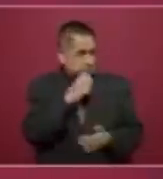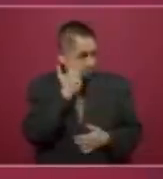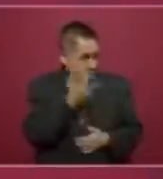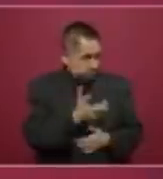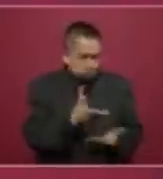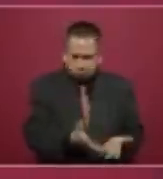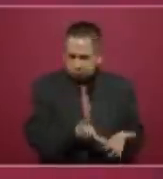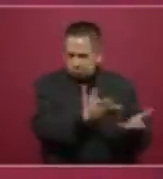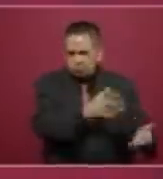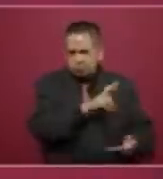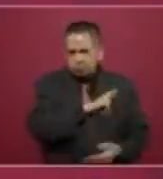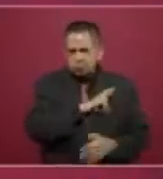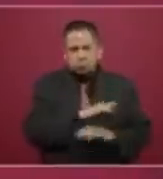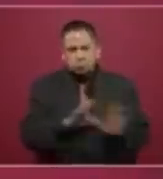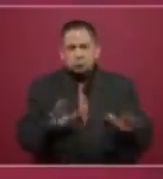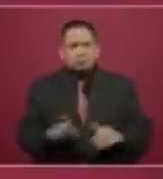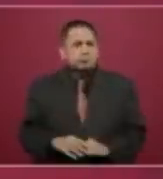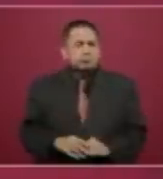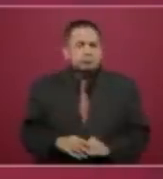tampoco, ¿no?